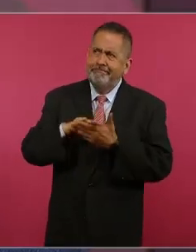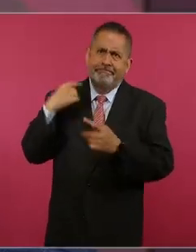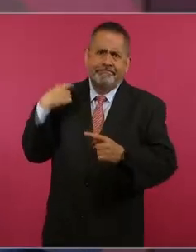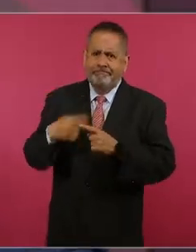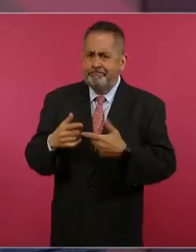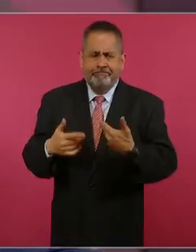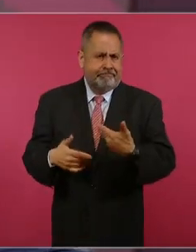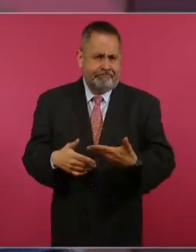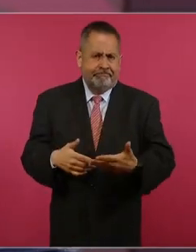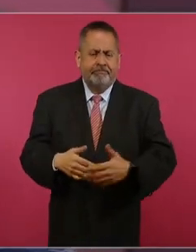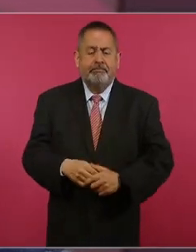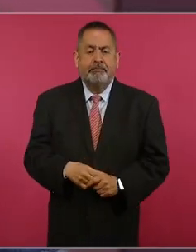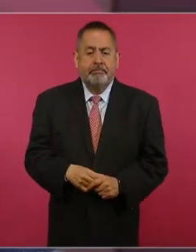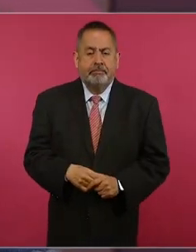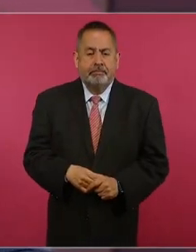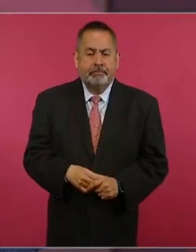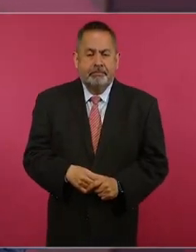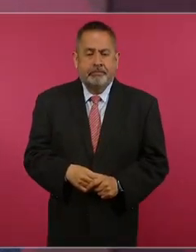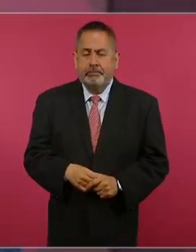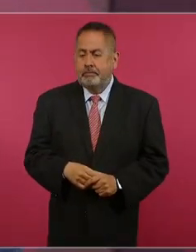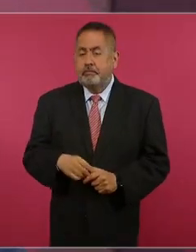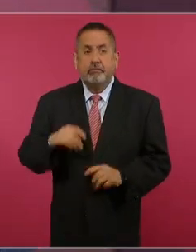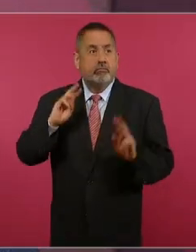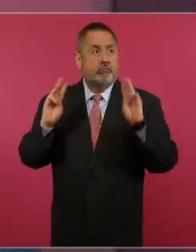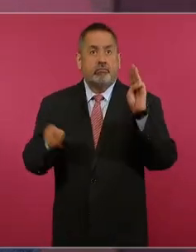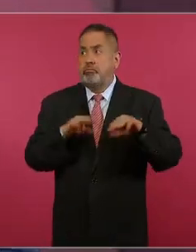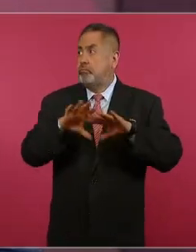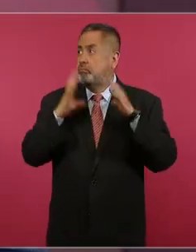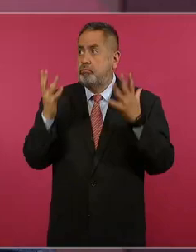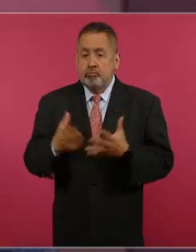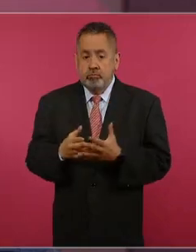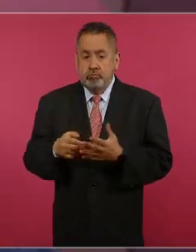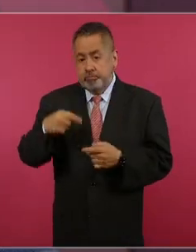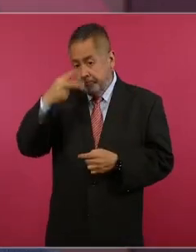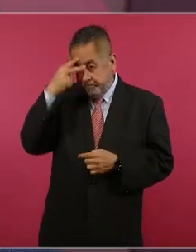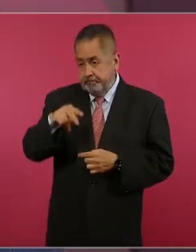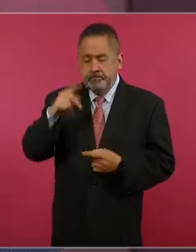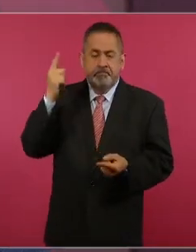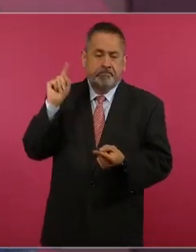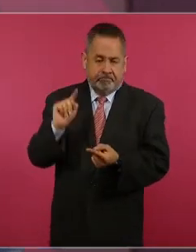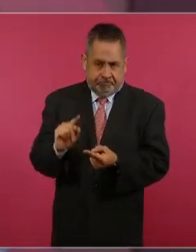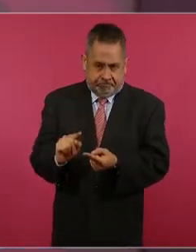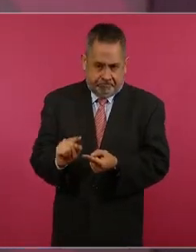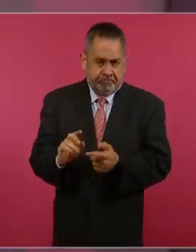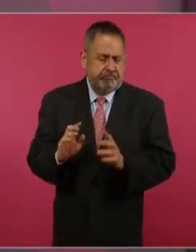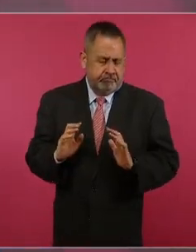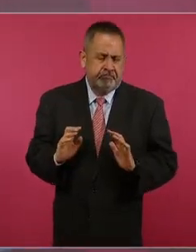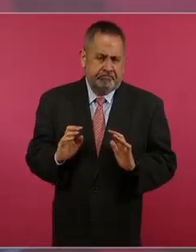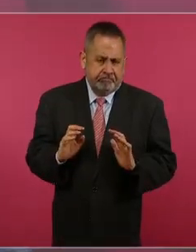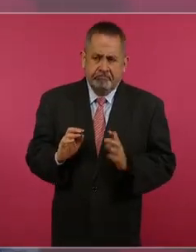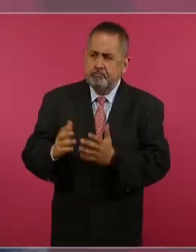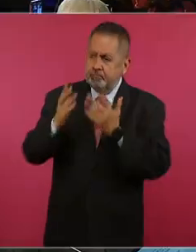y es de las más bajas del mundo, con todo respeto,